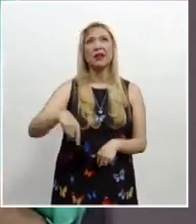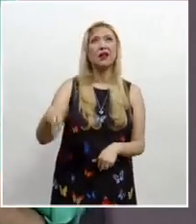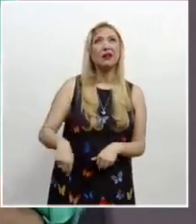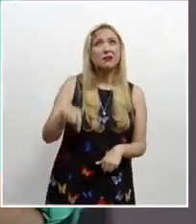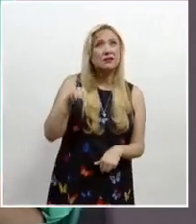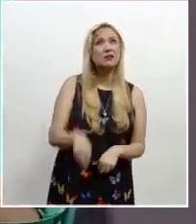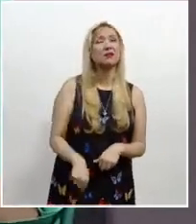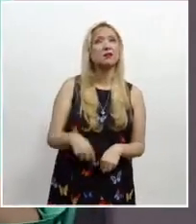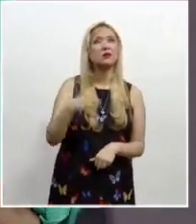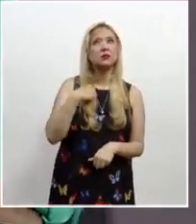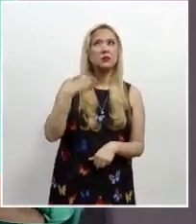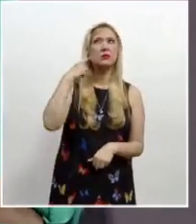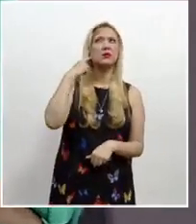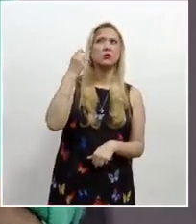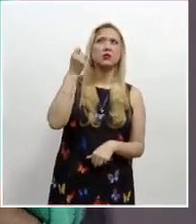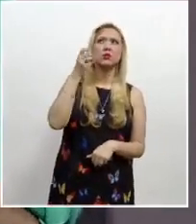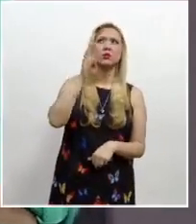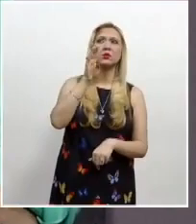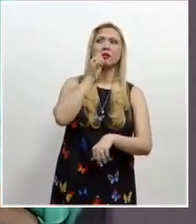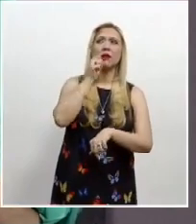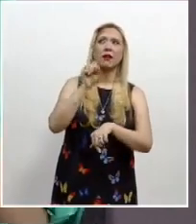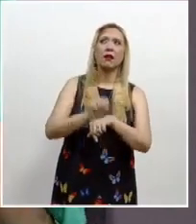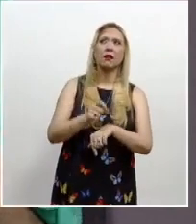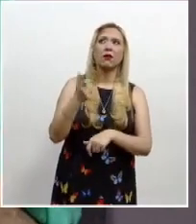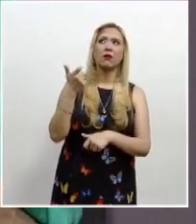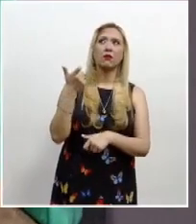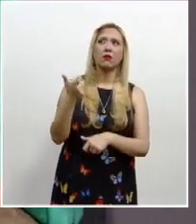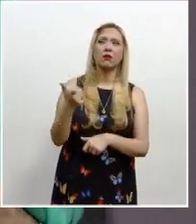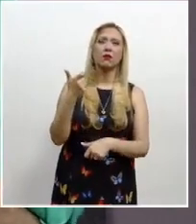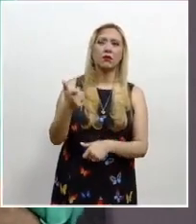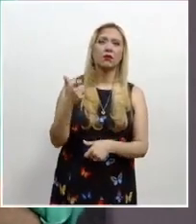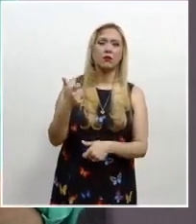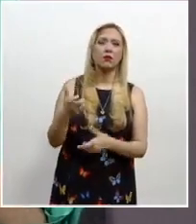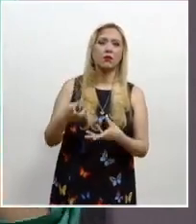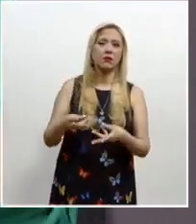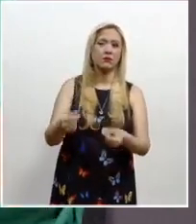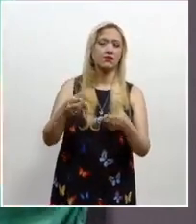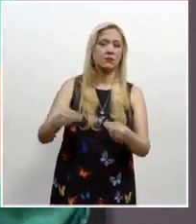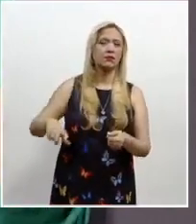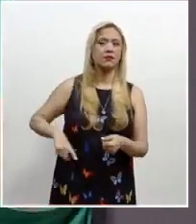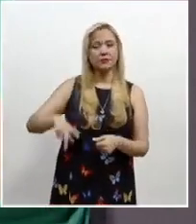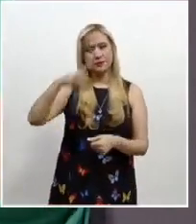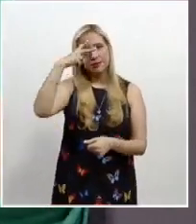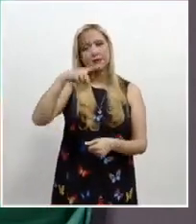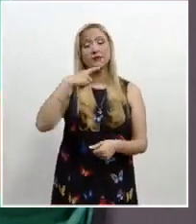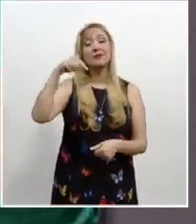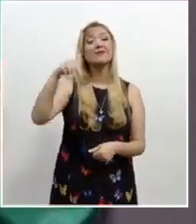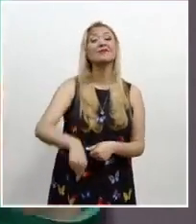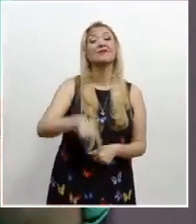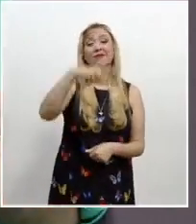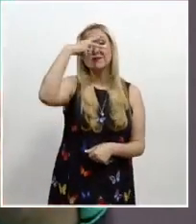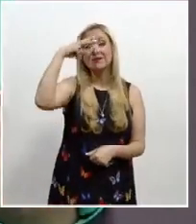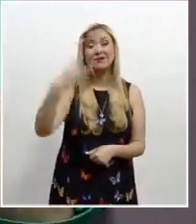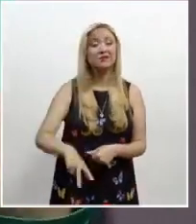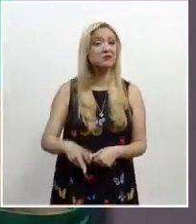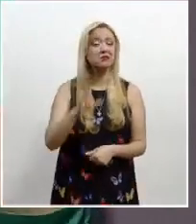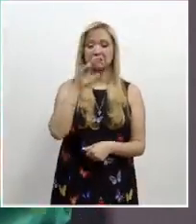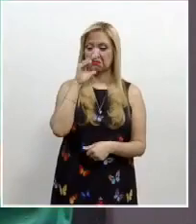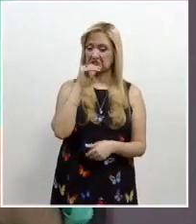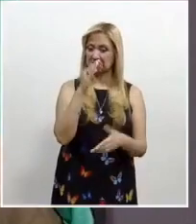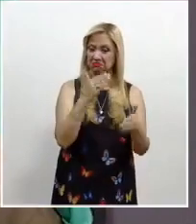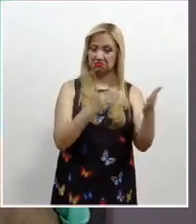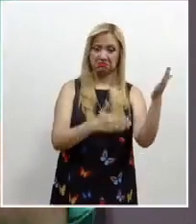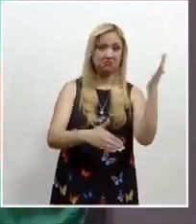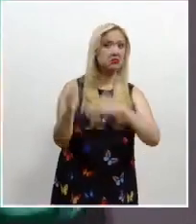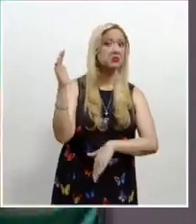yo le escuché al subsecretario de egresos en este gobierno de México, dijo, este país no crece